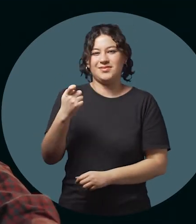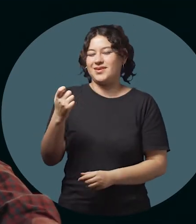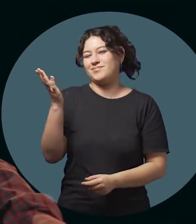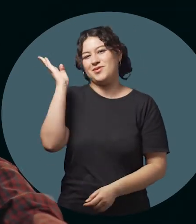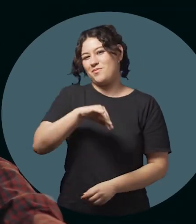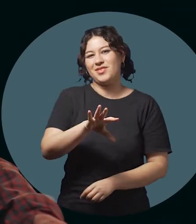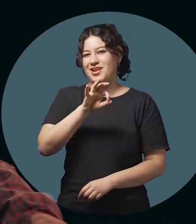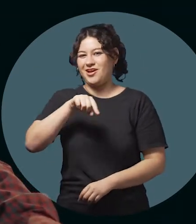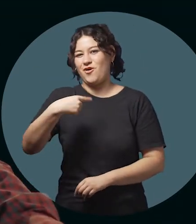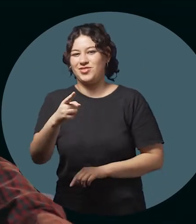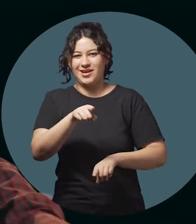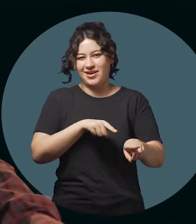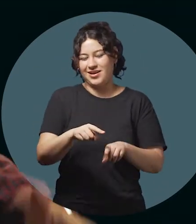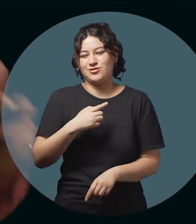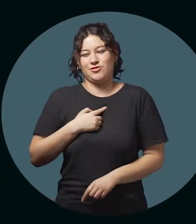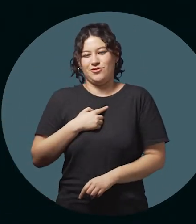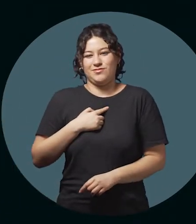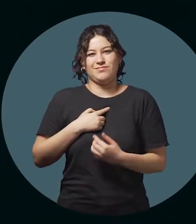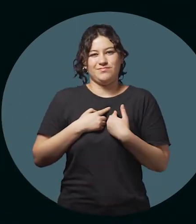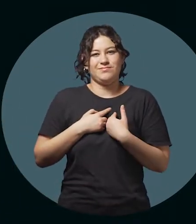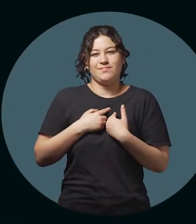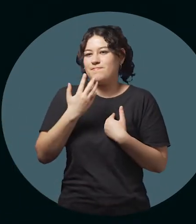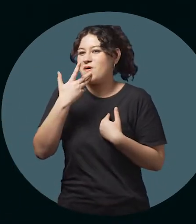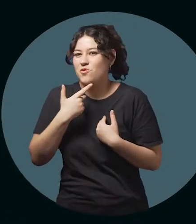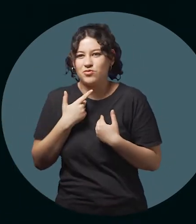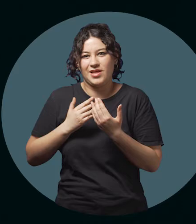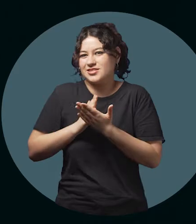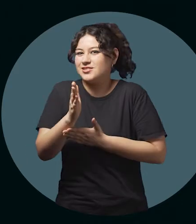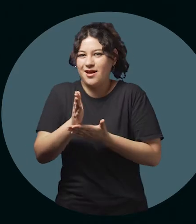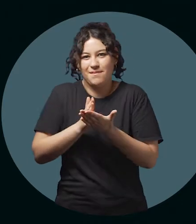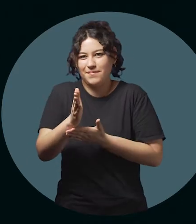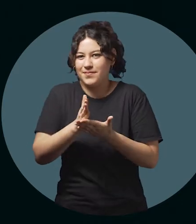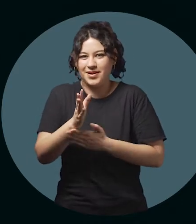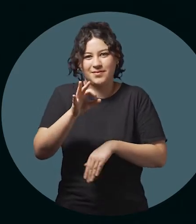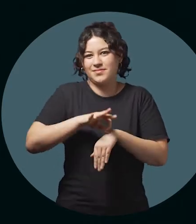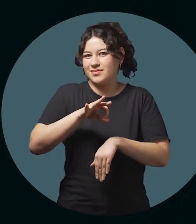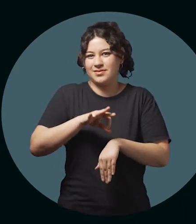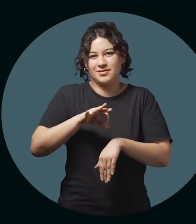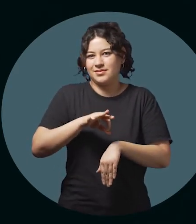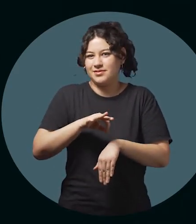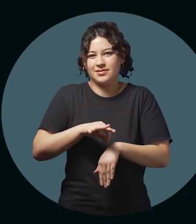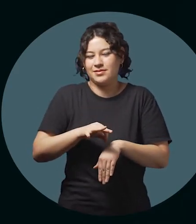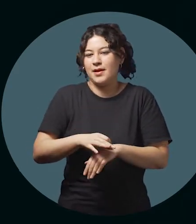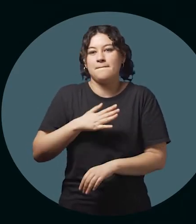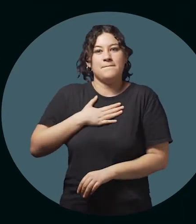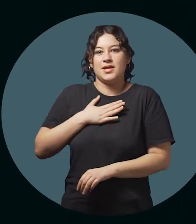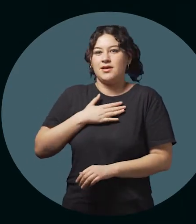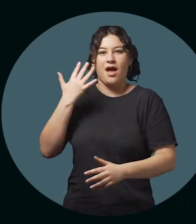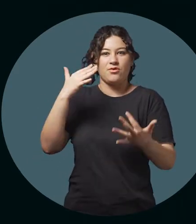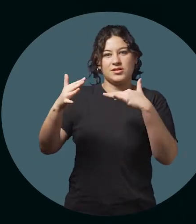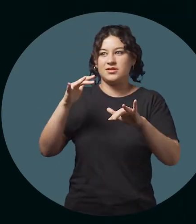podría haber elegido otra cosa. Yo personalmente me gustó desde el vamos y lo tuve desde mi perspectiva